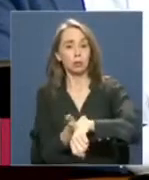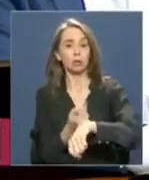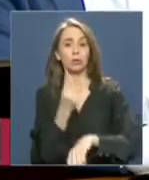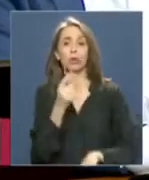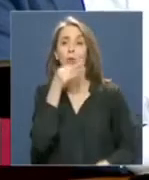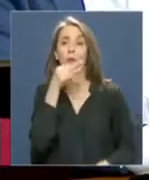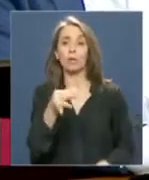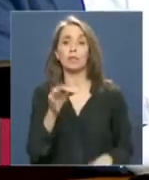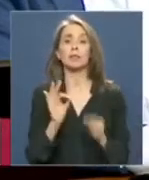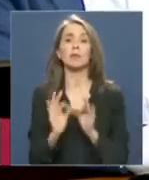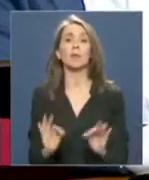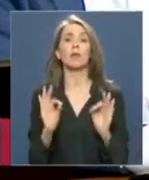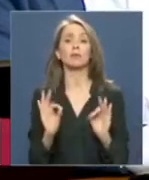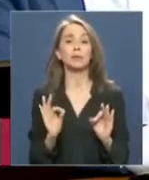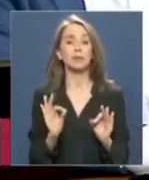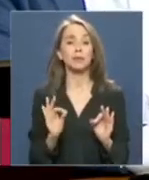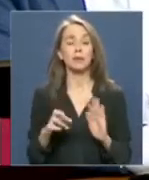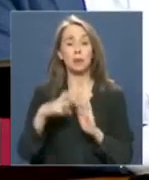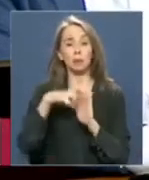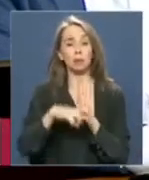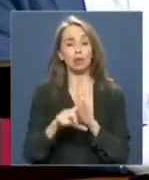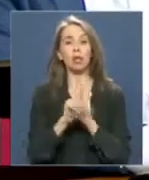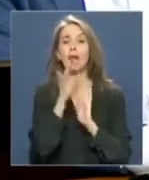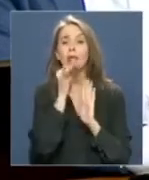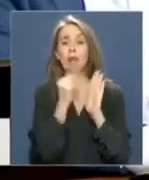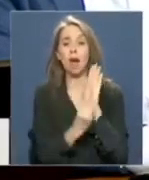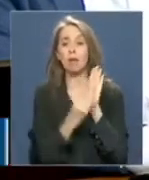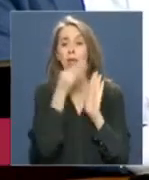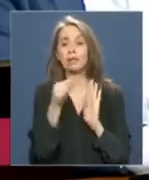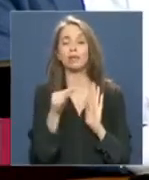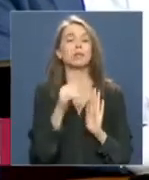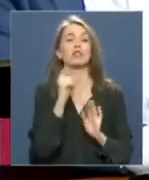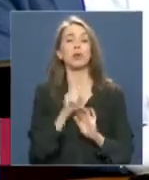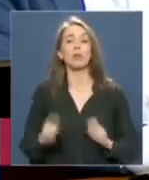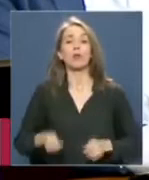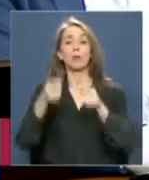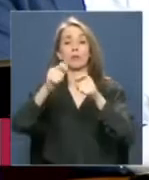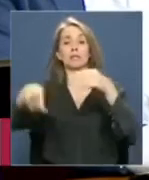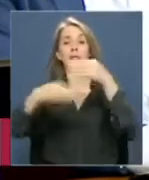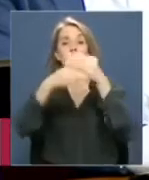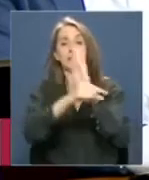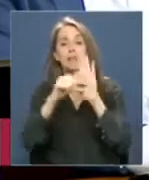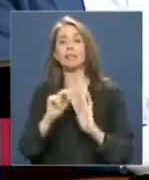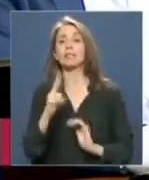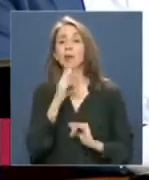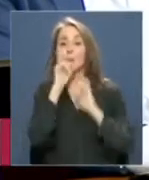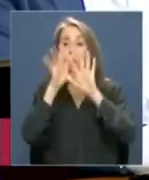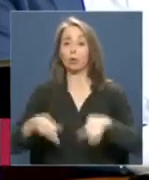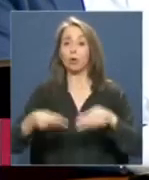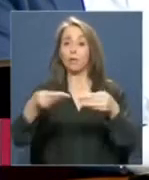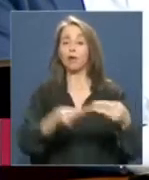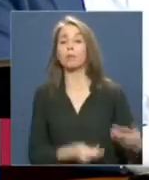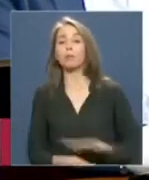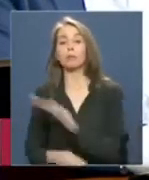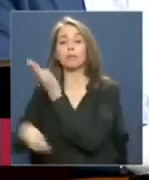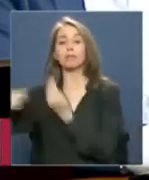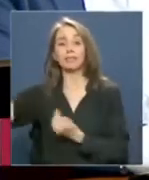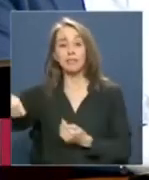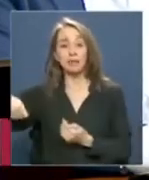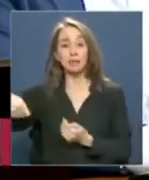condición muy particular. Que el proyecto no lo mencione, ya no hay tiempo de hacer una indicación porque estamos con el segundo informe, pero la vamos a presentar al Senado.